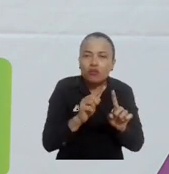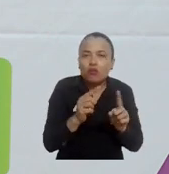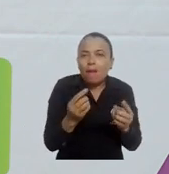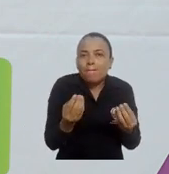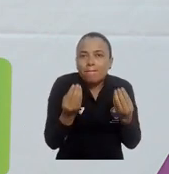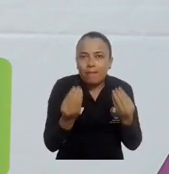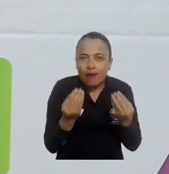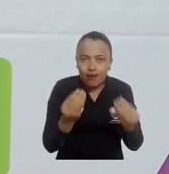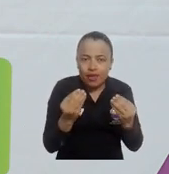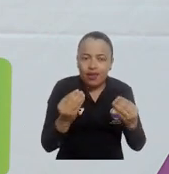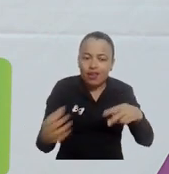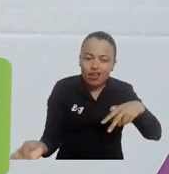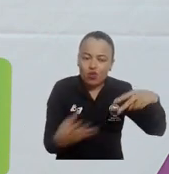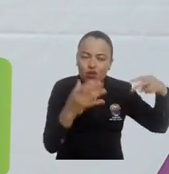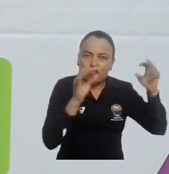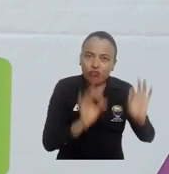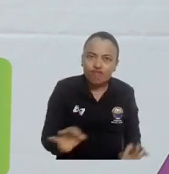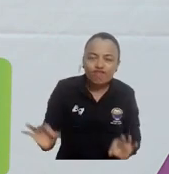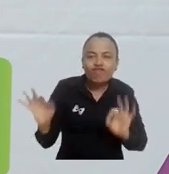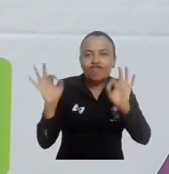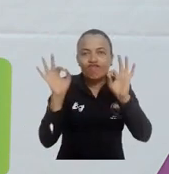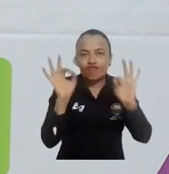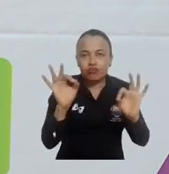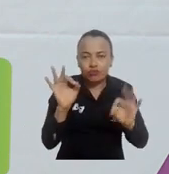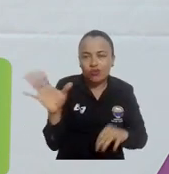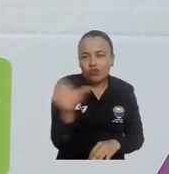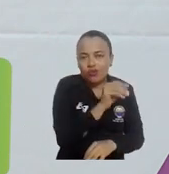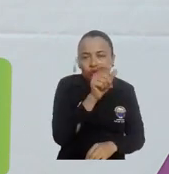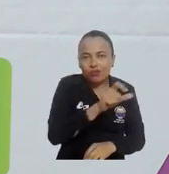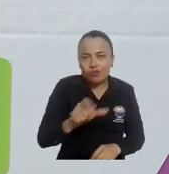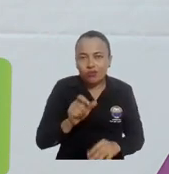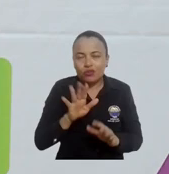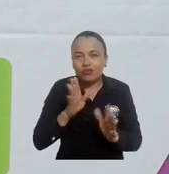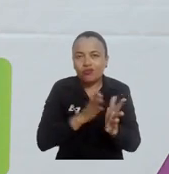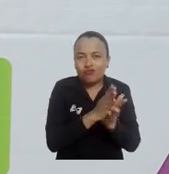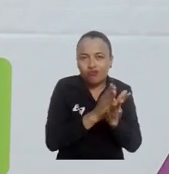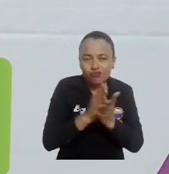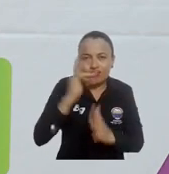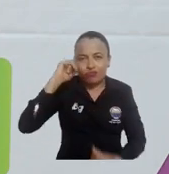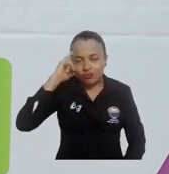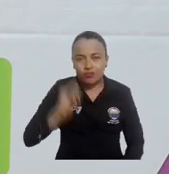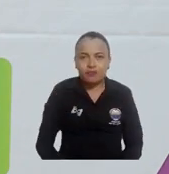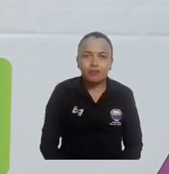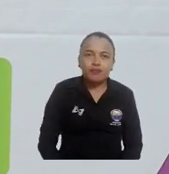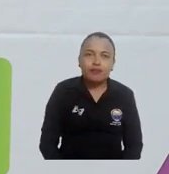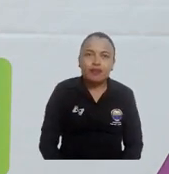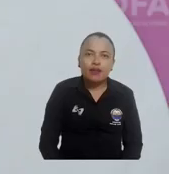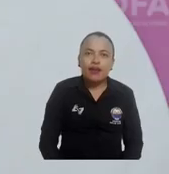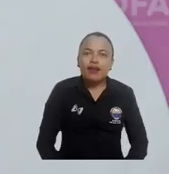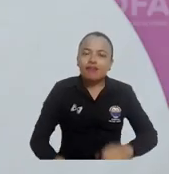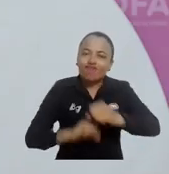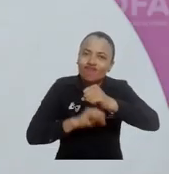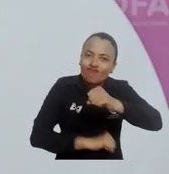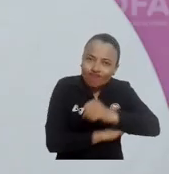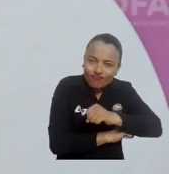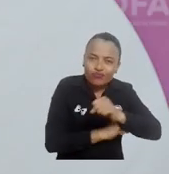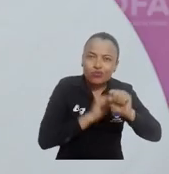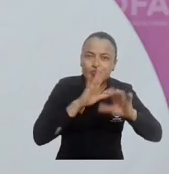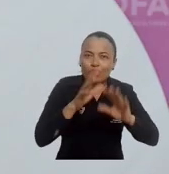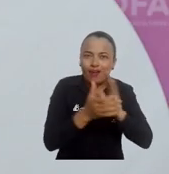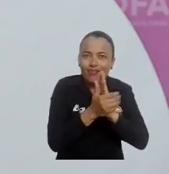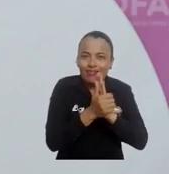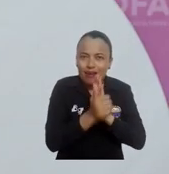en términos y propendiendo siempre por la educación en alta calidad de todos nuestros programas. Fortalecer las